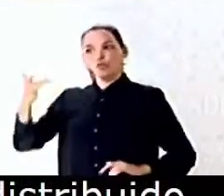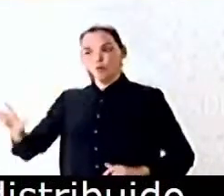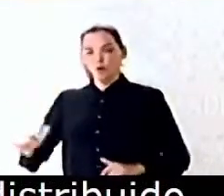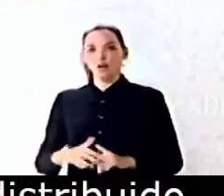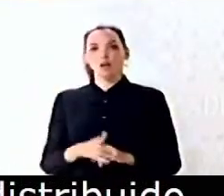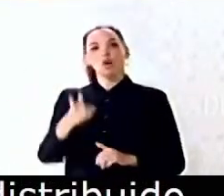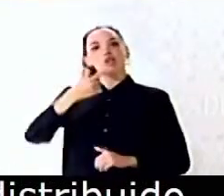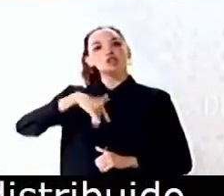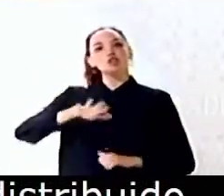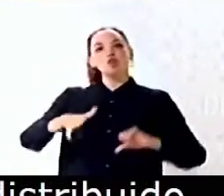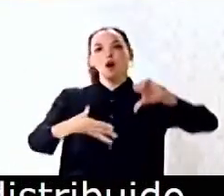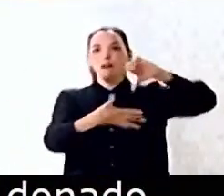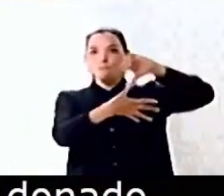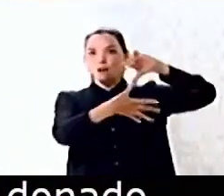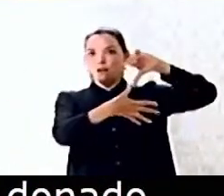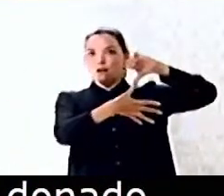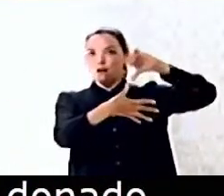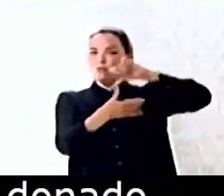Latina.